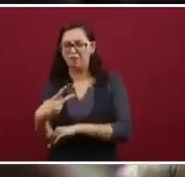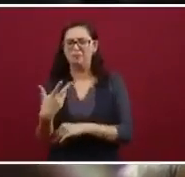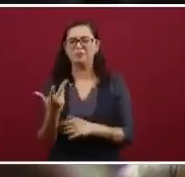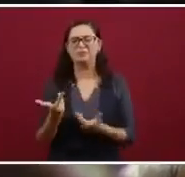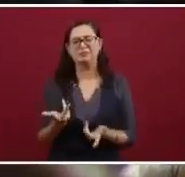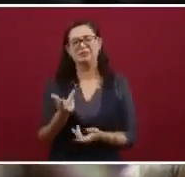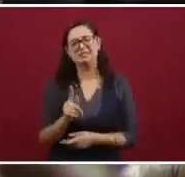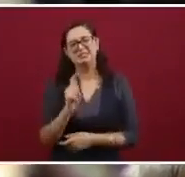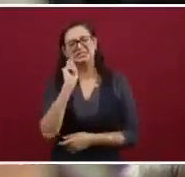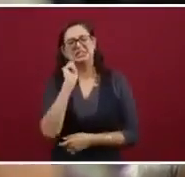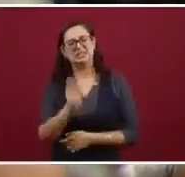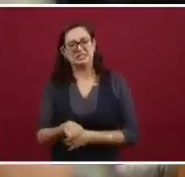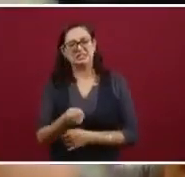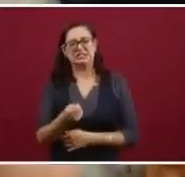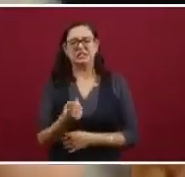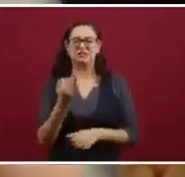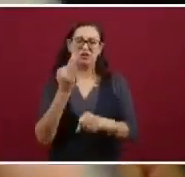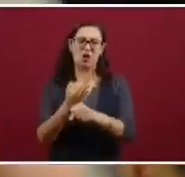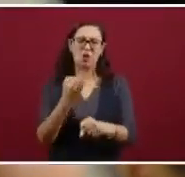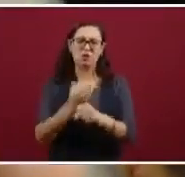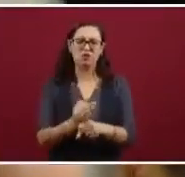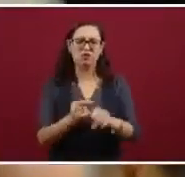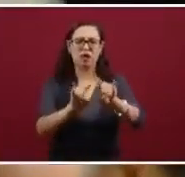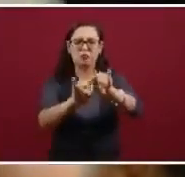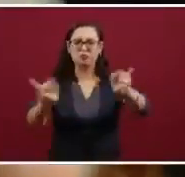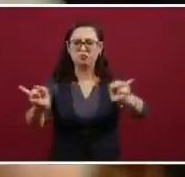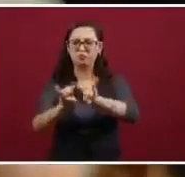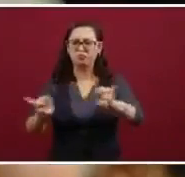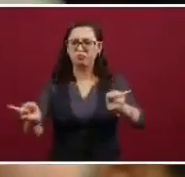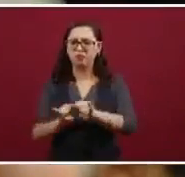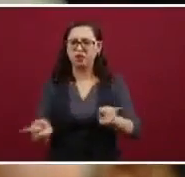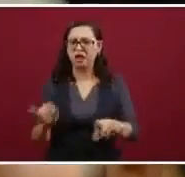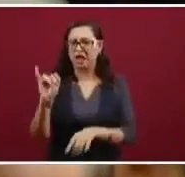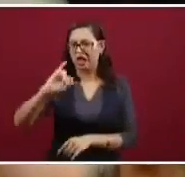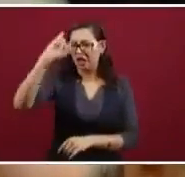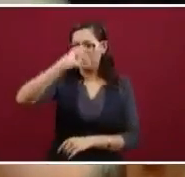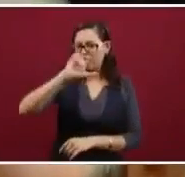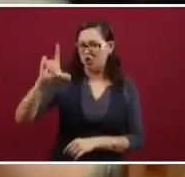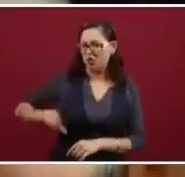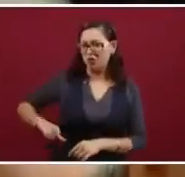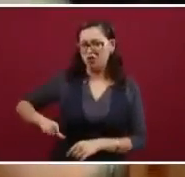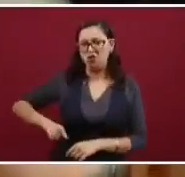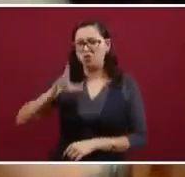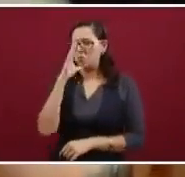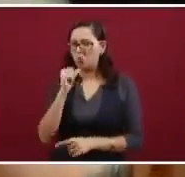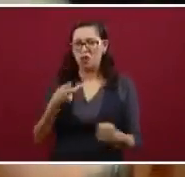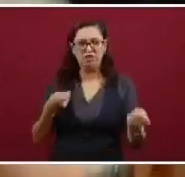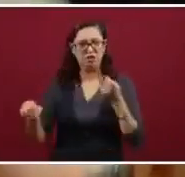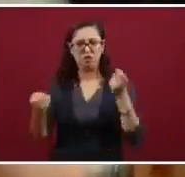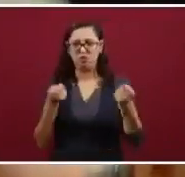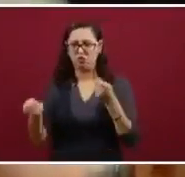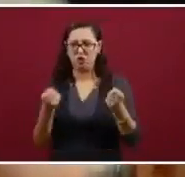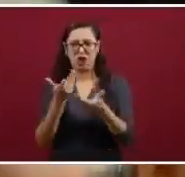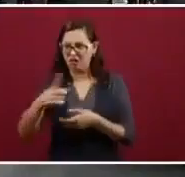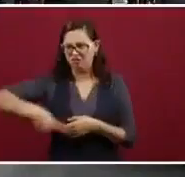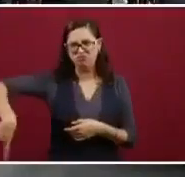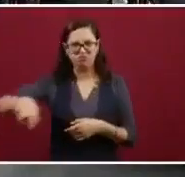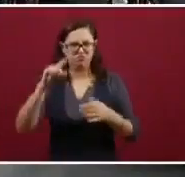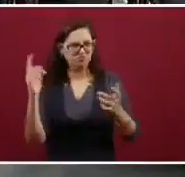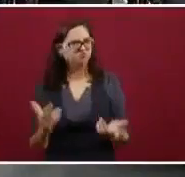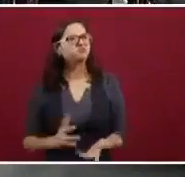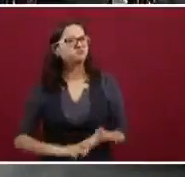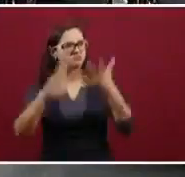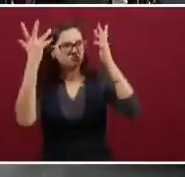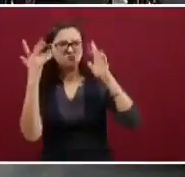decir, este paro no es porque a la jefa de gobierno se le salieron las manos y por eso tienen que tomar estas acciones. No,